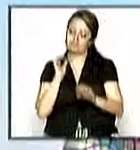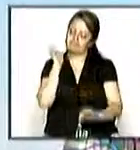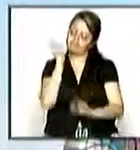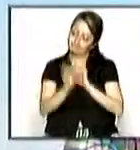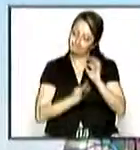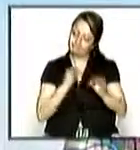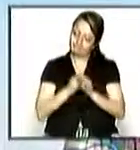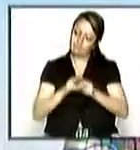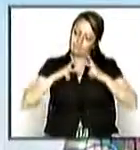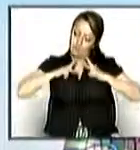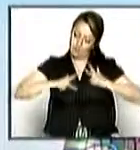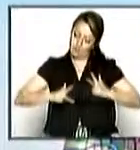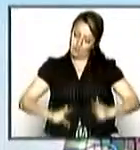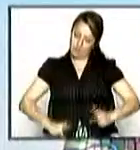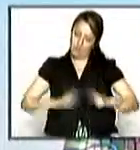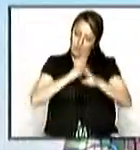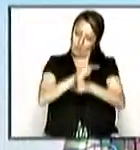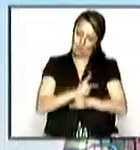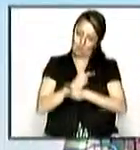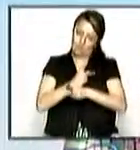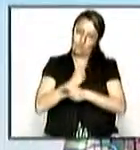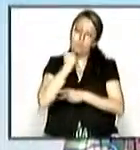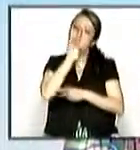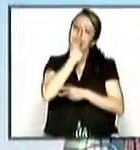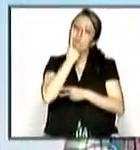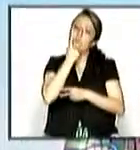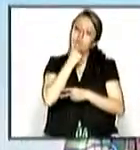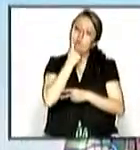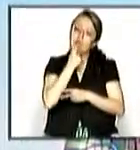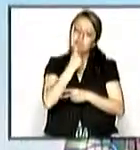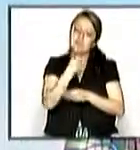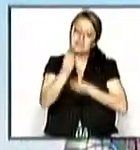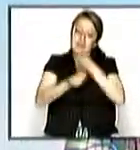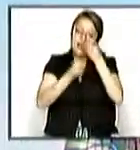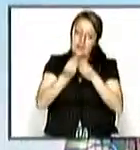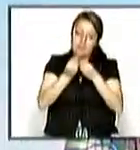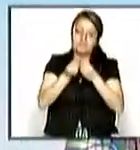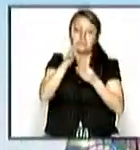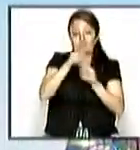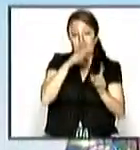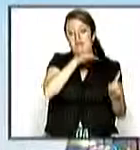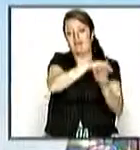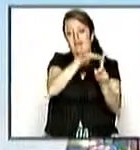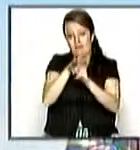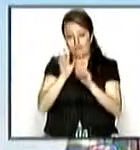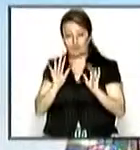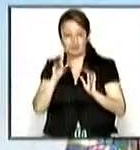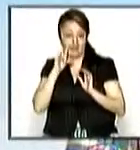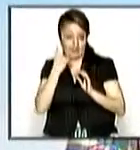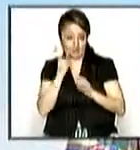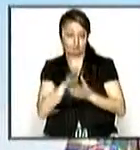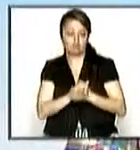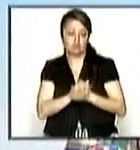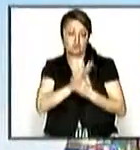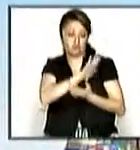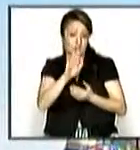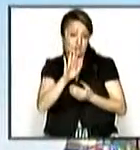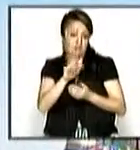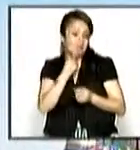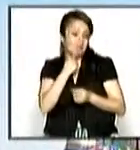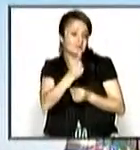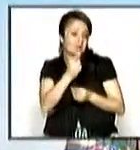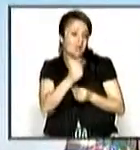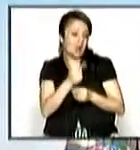del cuerpo humano, donde la boca hace y juega un papel importante en esta. Oscar acaba de decir algo muy importante: el